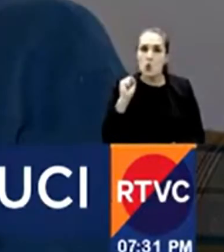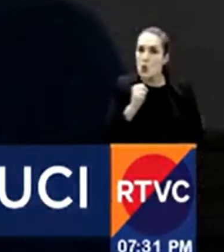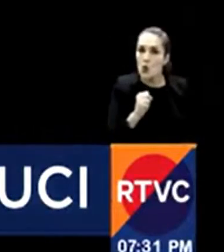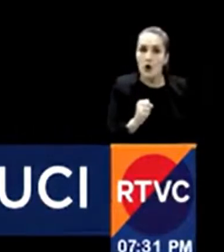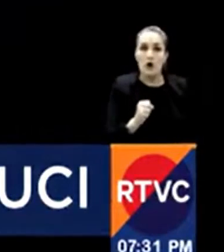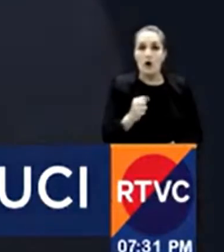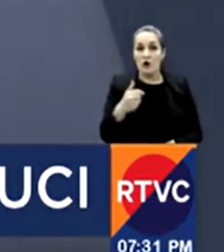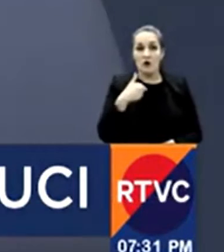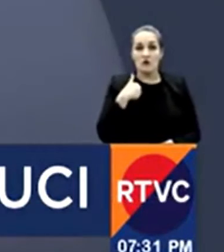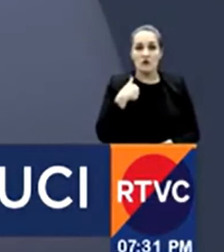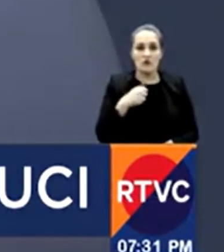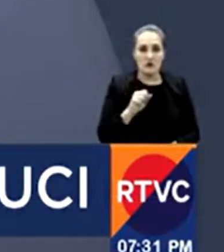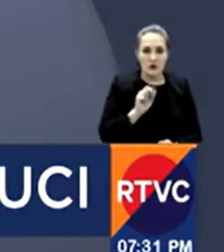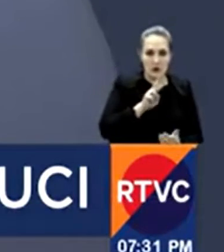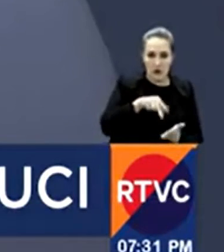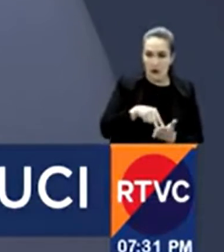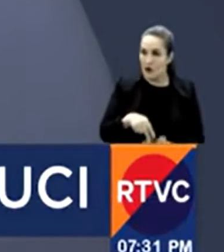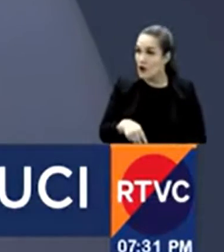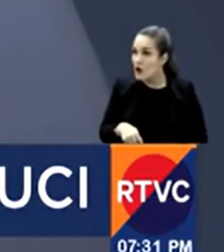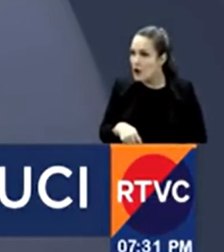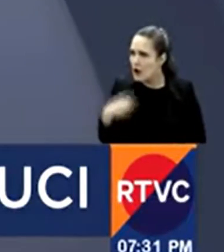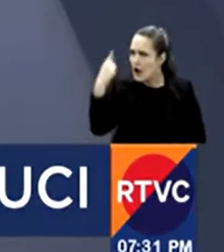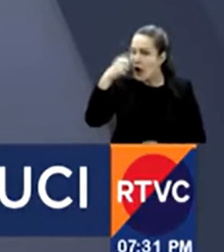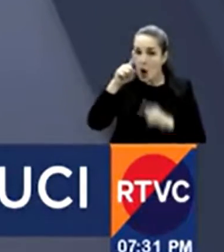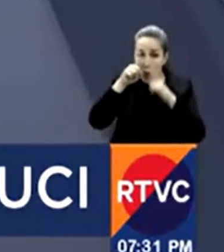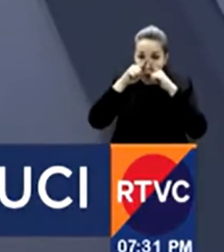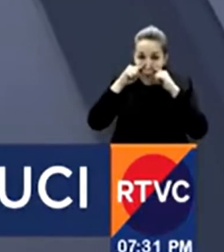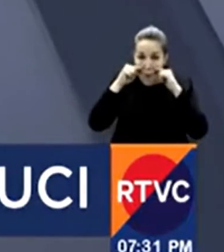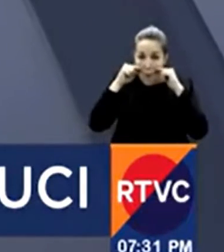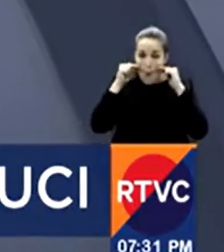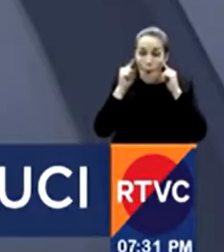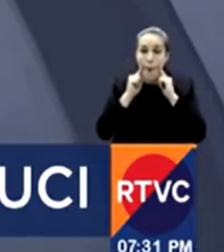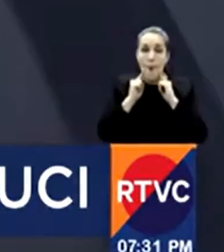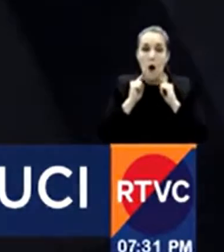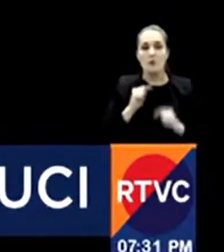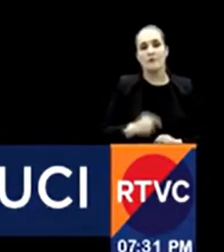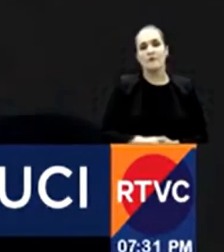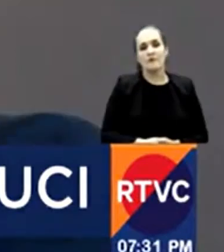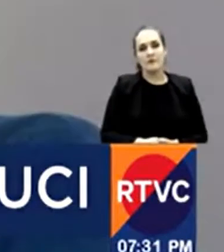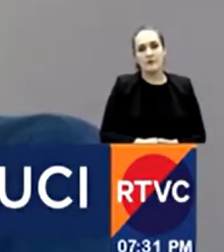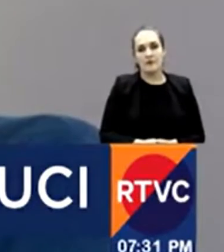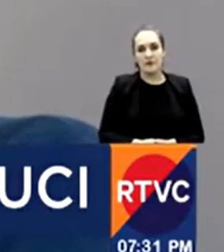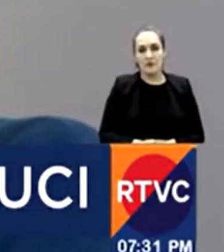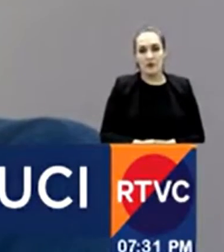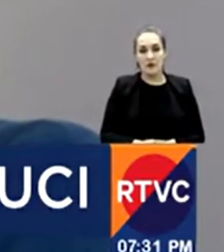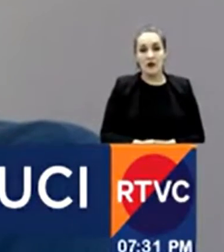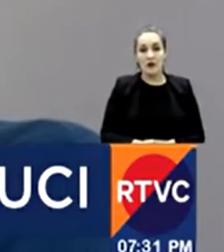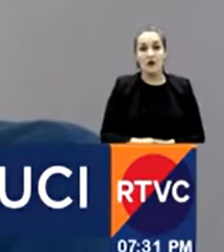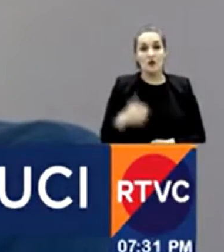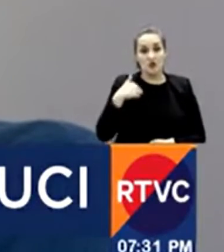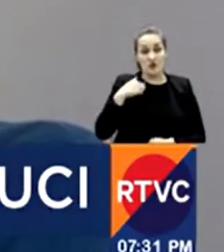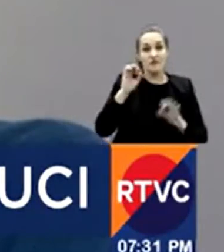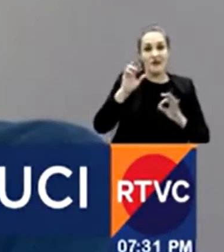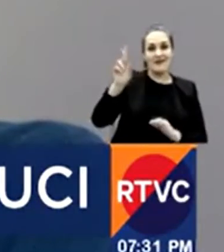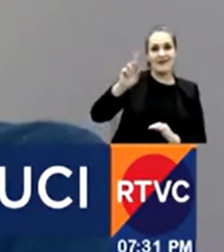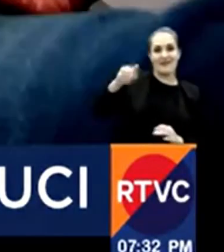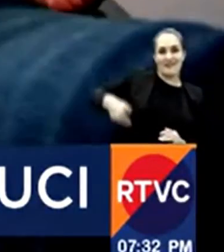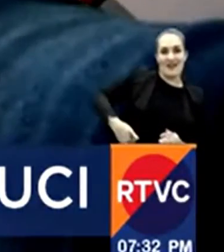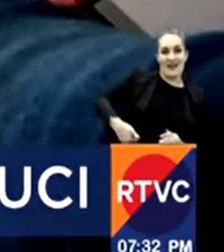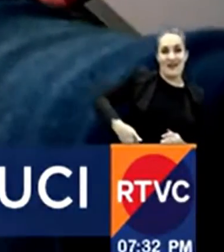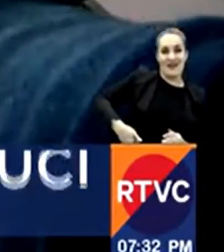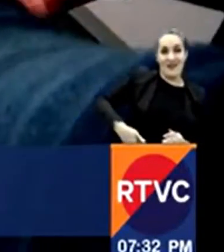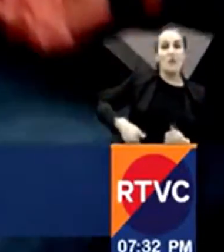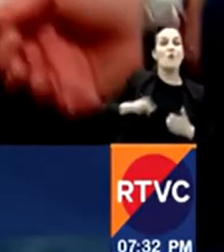llegué y verme al espejo. Yo era un cadáver. Te doy un besito. Te amo, chao. Yo tengo insuficiencia renal crónica que me